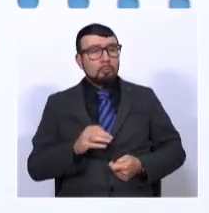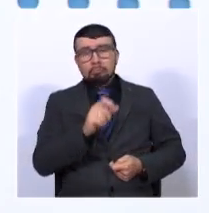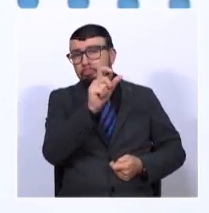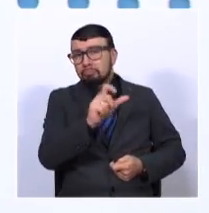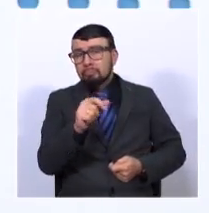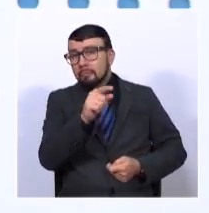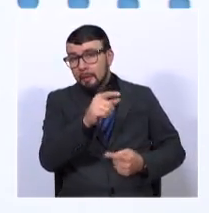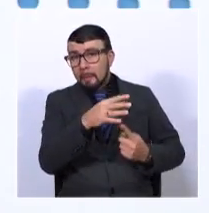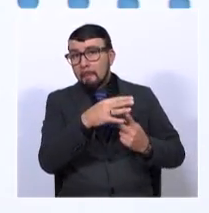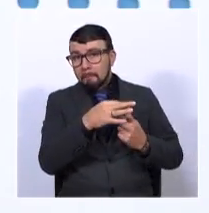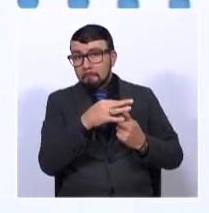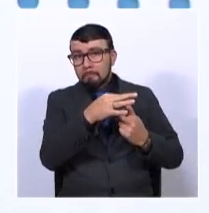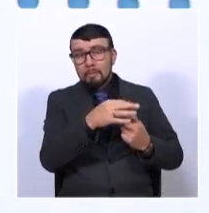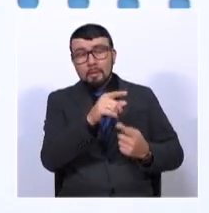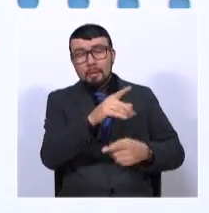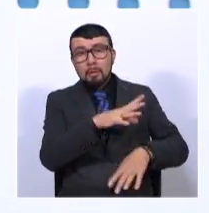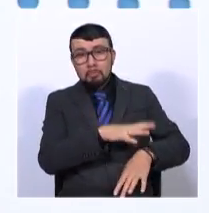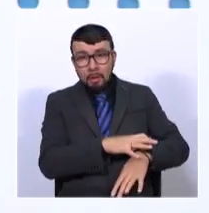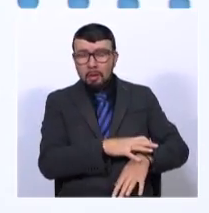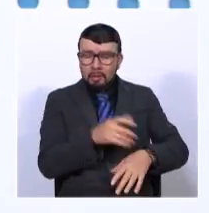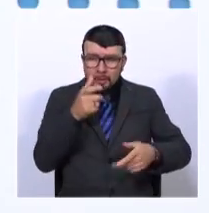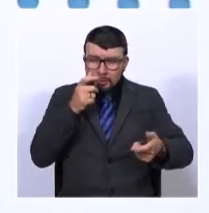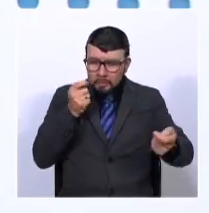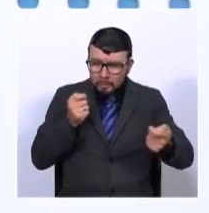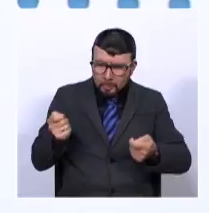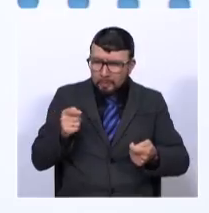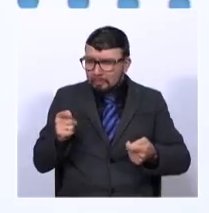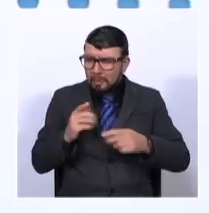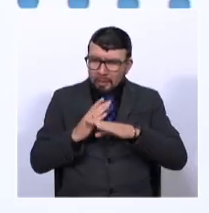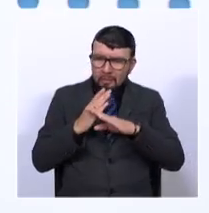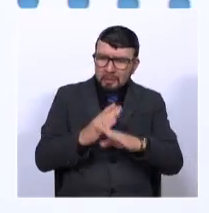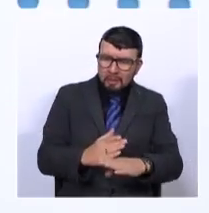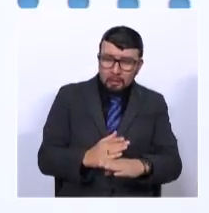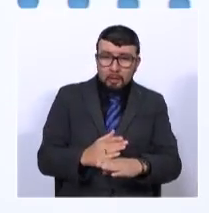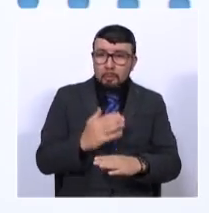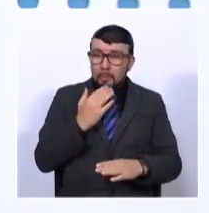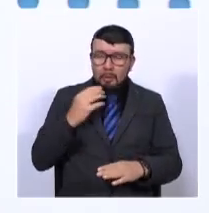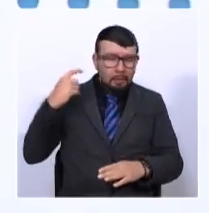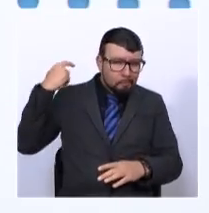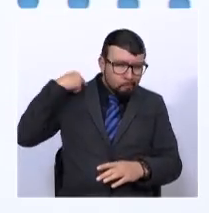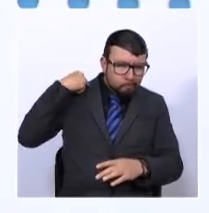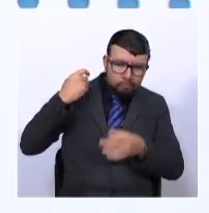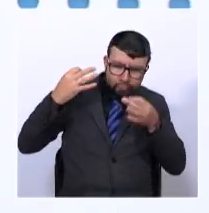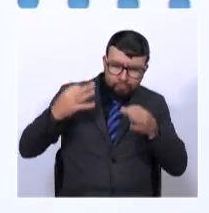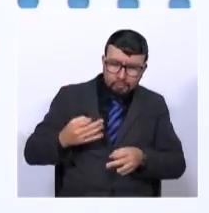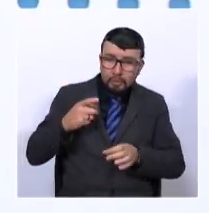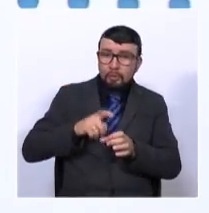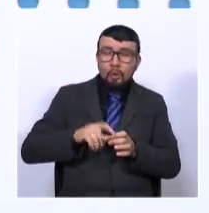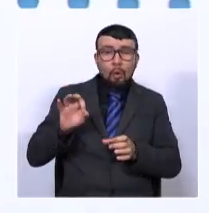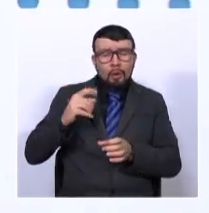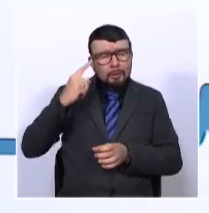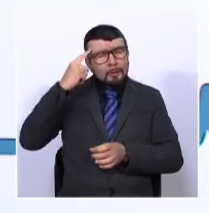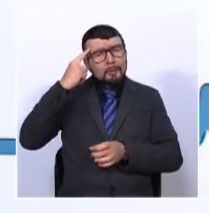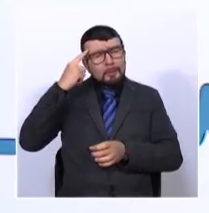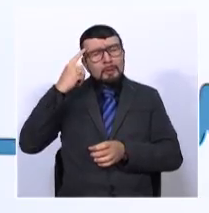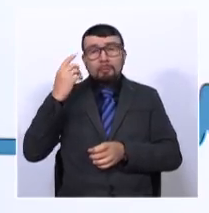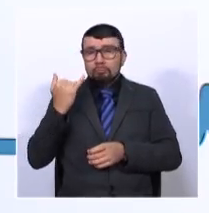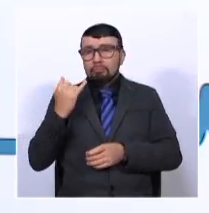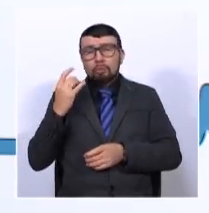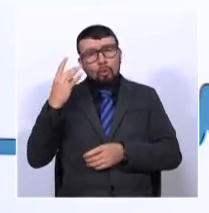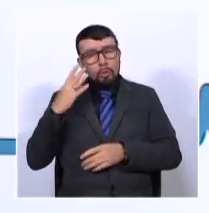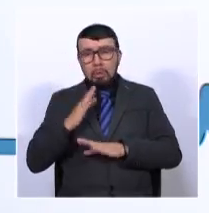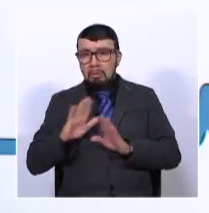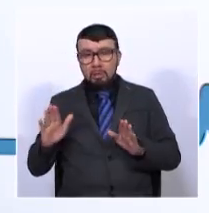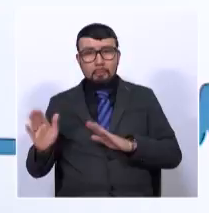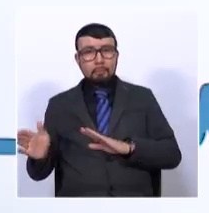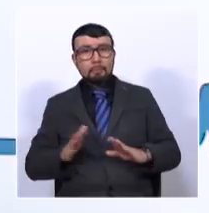neurólogos, descartando alguna posibilidad desde el sitio local o que sea un dolor psicógeno. Hay muchas personas que